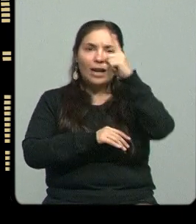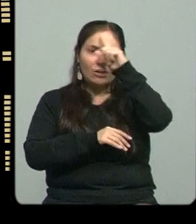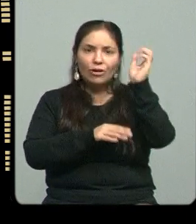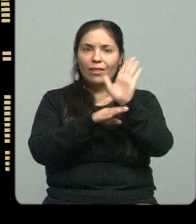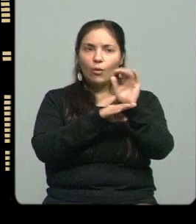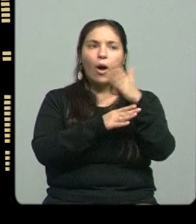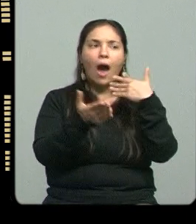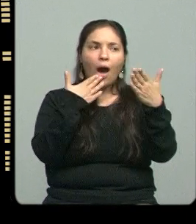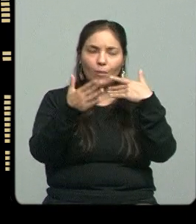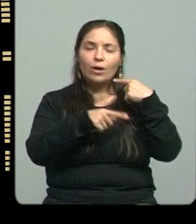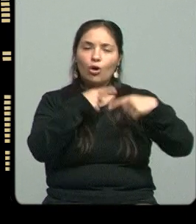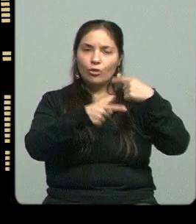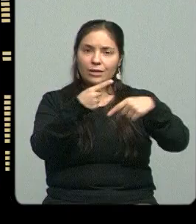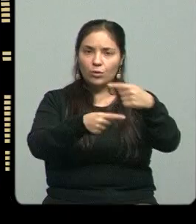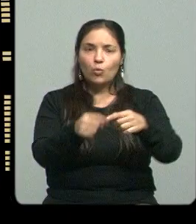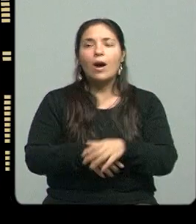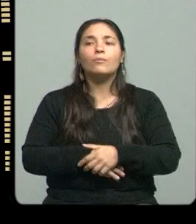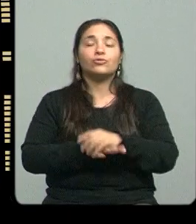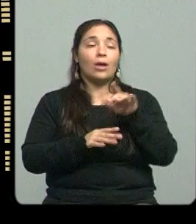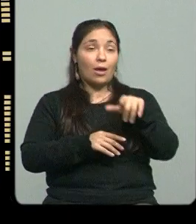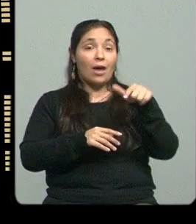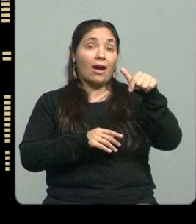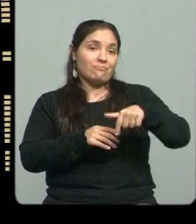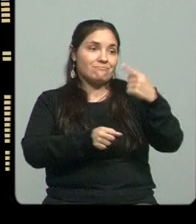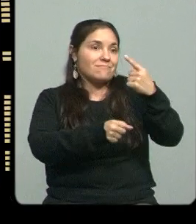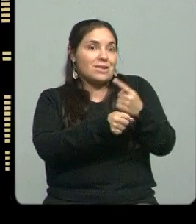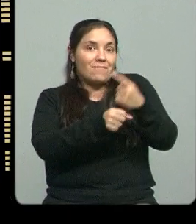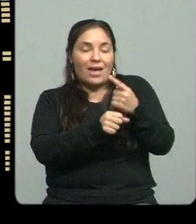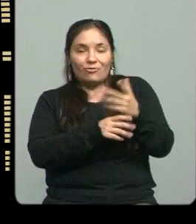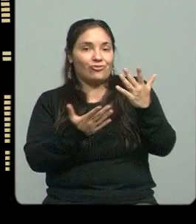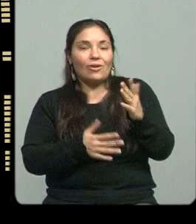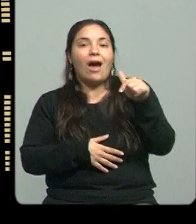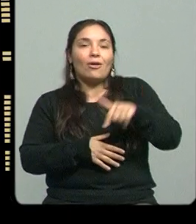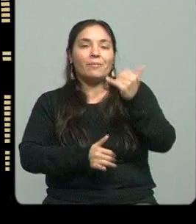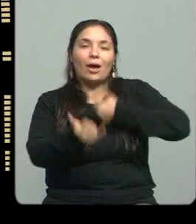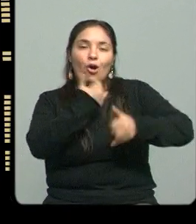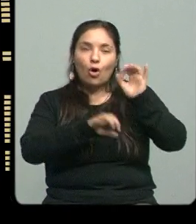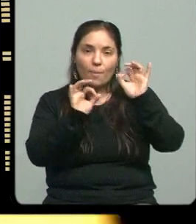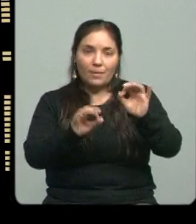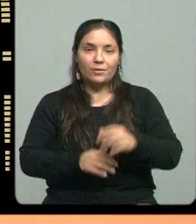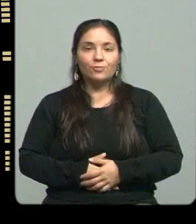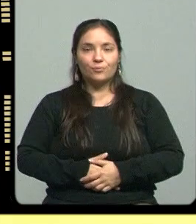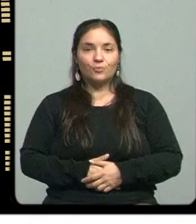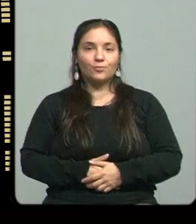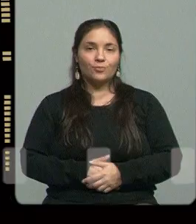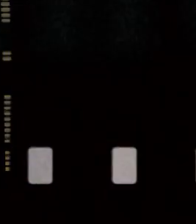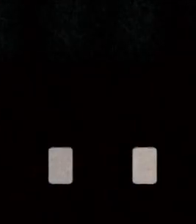de Cuyo, que vamos a decir son pioneros, pero enseguida nos vas a contar bien. ¿Te parece? Sí, bueno.